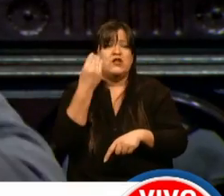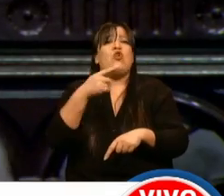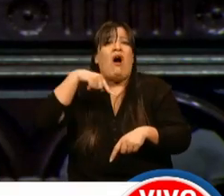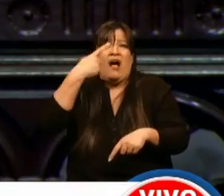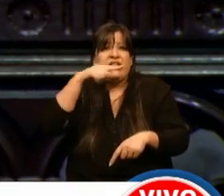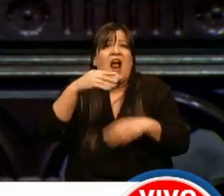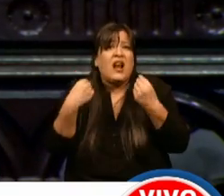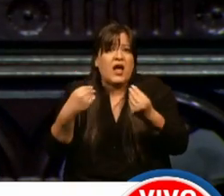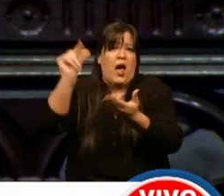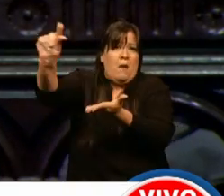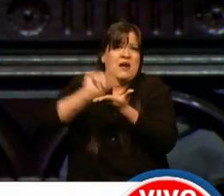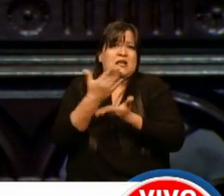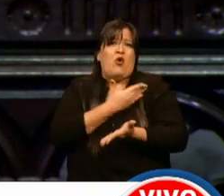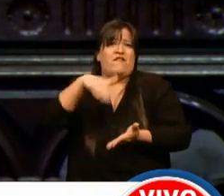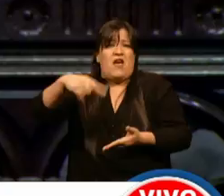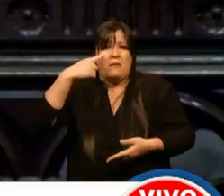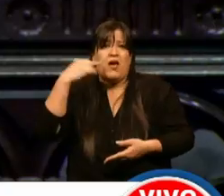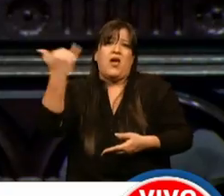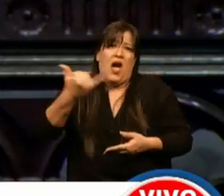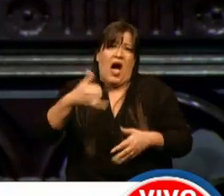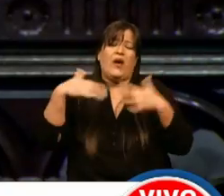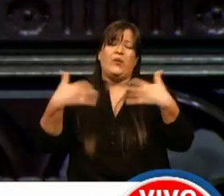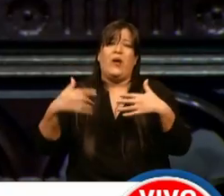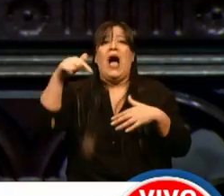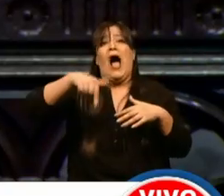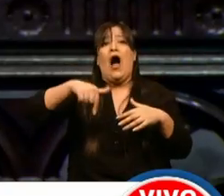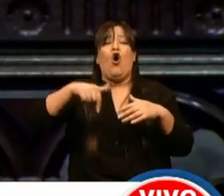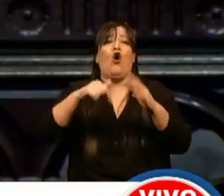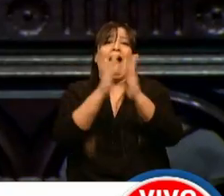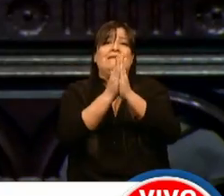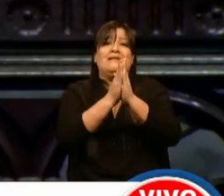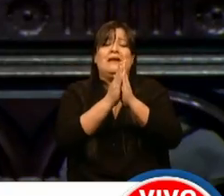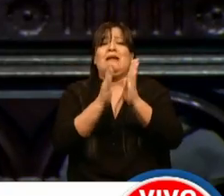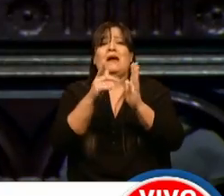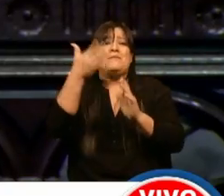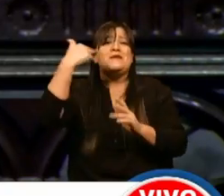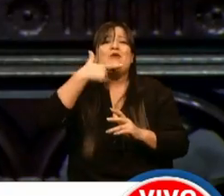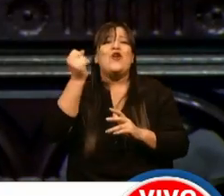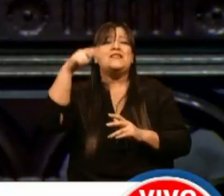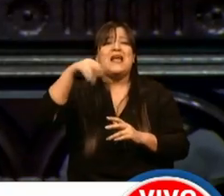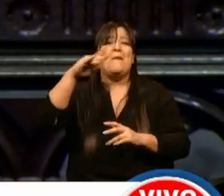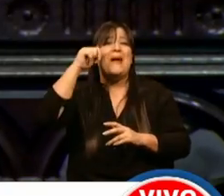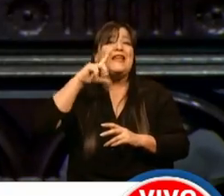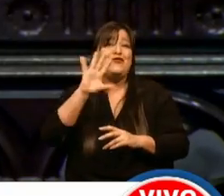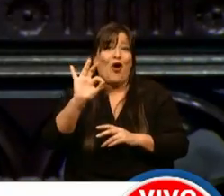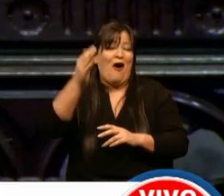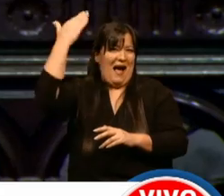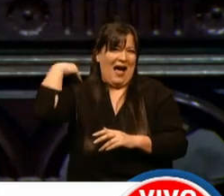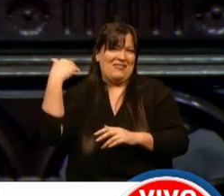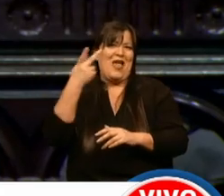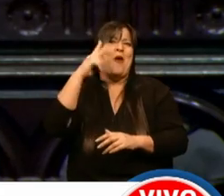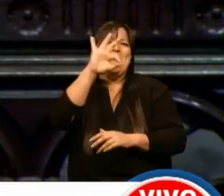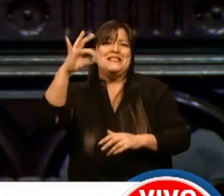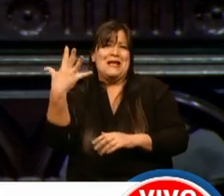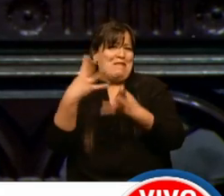internacional y tenemos colgado este famoso san benito ahora que los argentinos habíamos olvidado a partir de fines del 2005 que